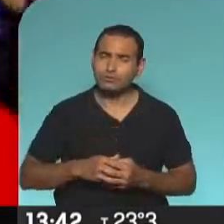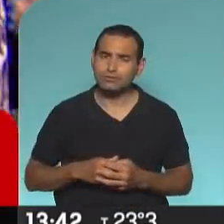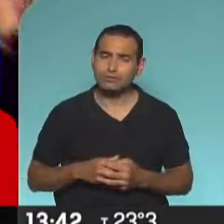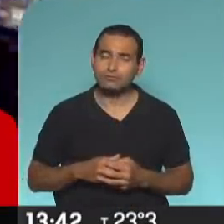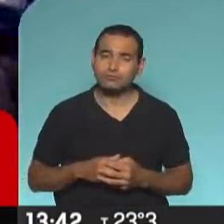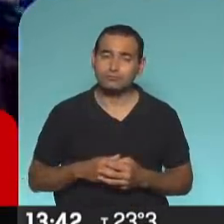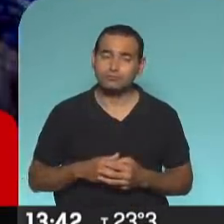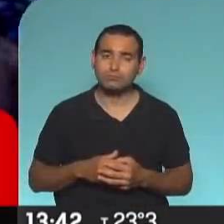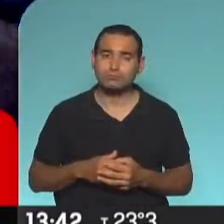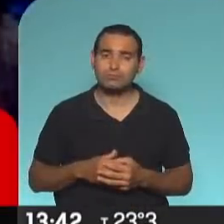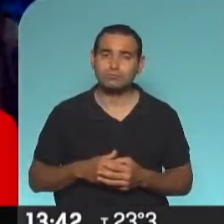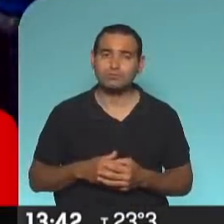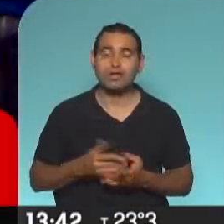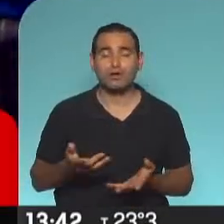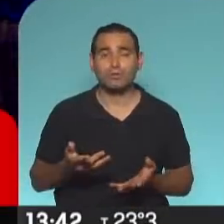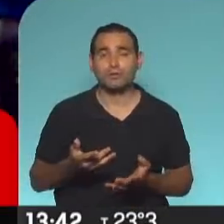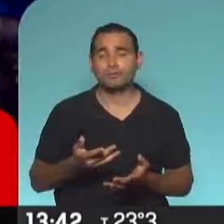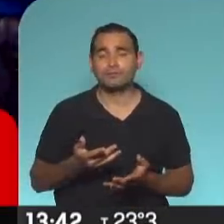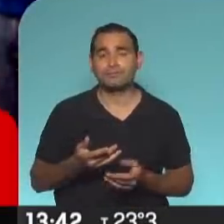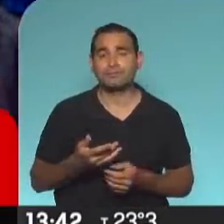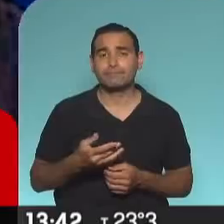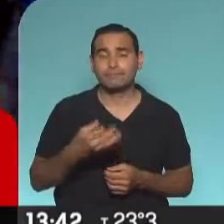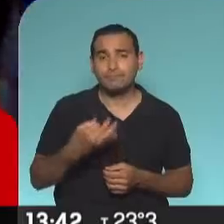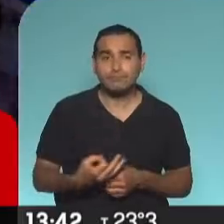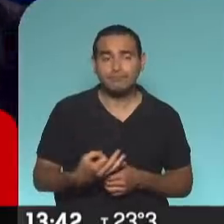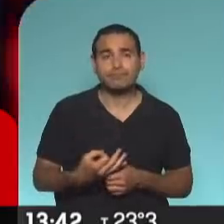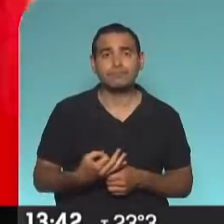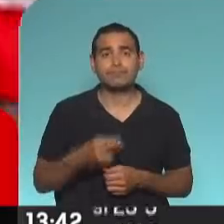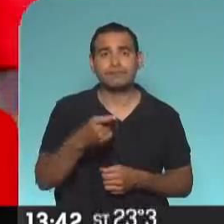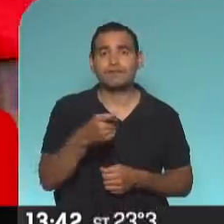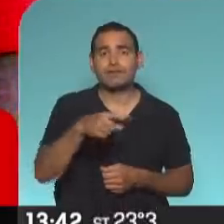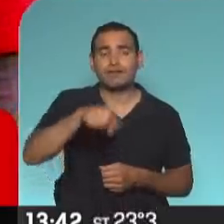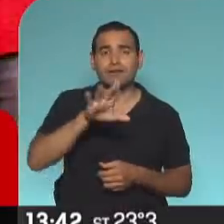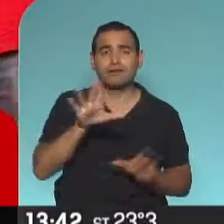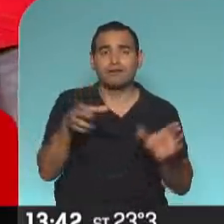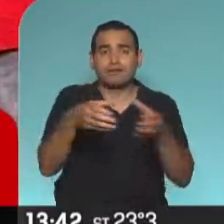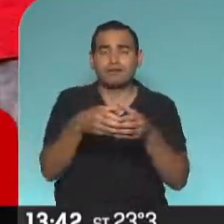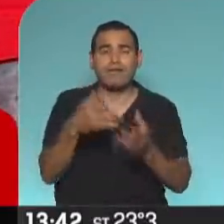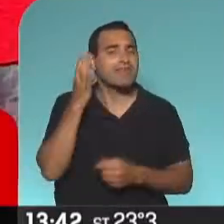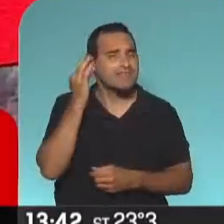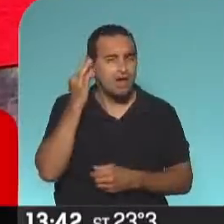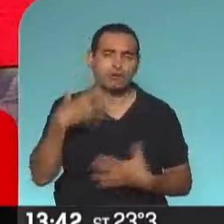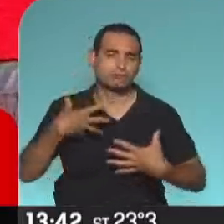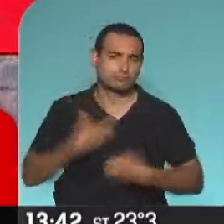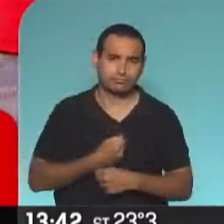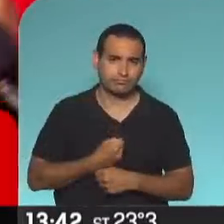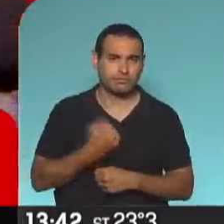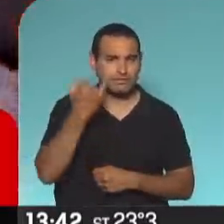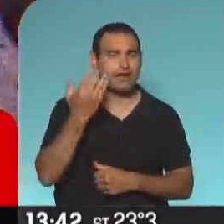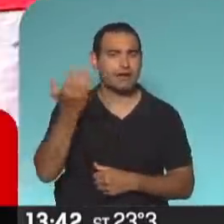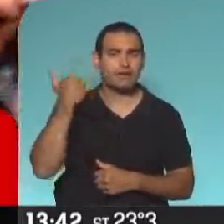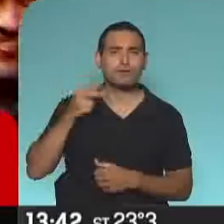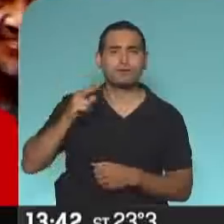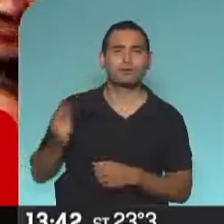No, bueno, porque verdaderamente estaban muy tristes. Diego estaba muy mal desde el fallecimiento